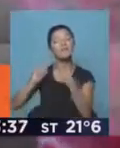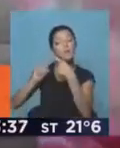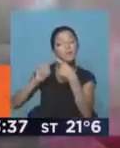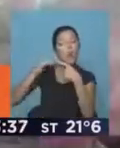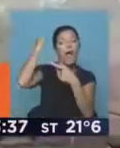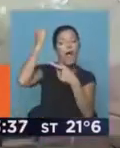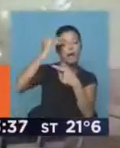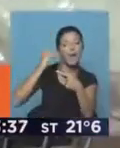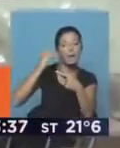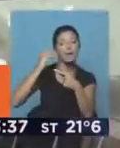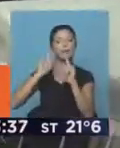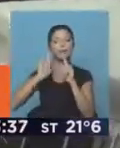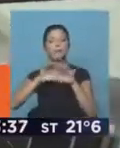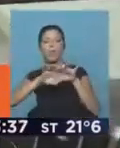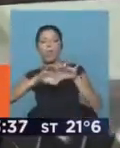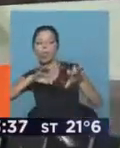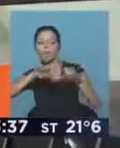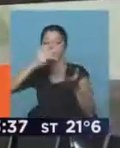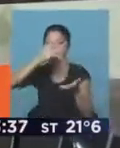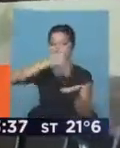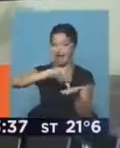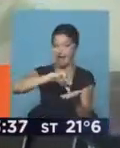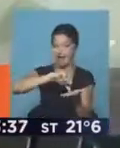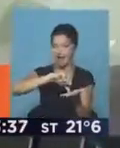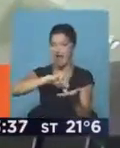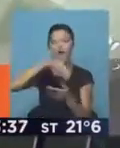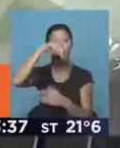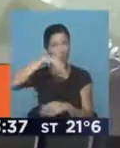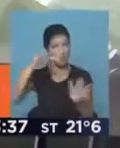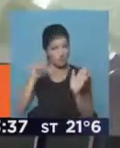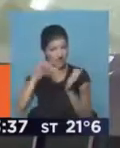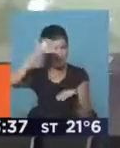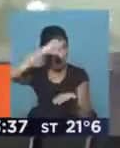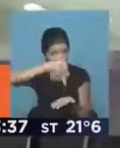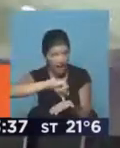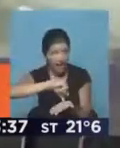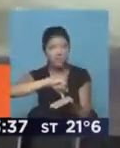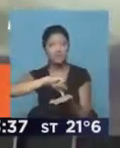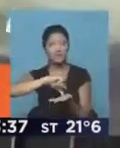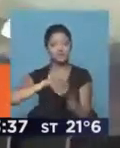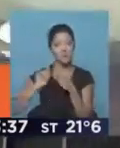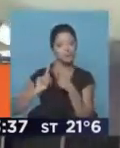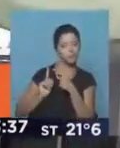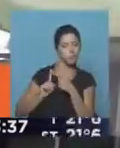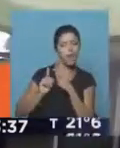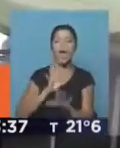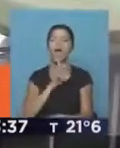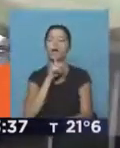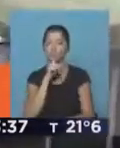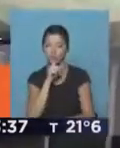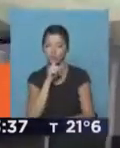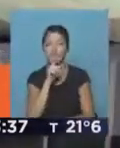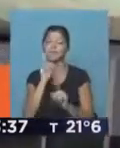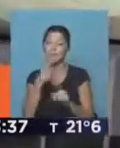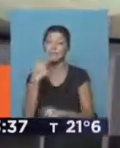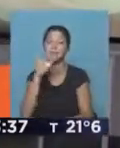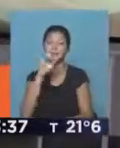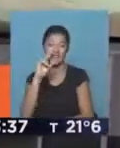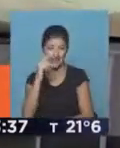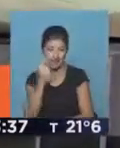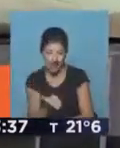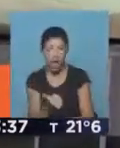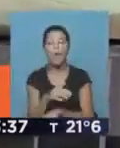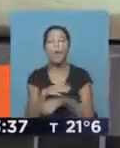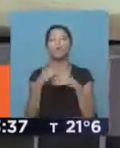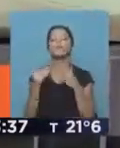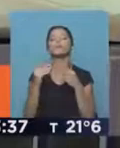ha alejado totalmente de Irán. Irán en este momento está cerca de Rusia, cerquísima de Rusia y de Siria. Por eso el